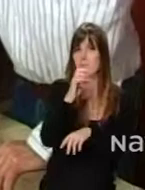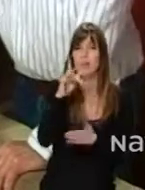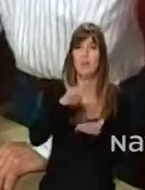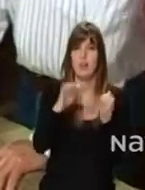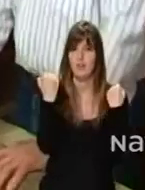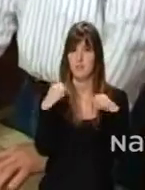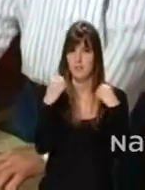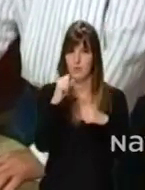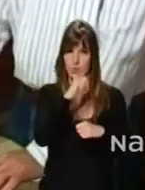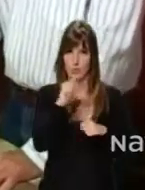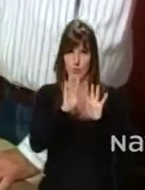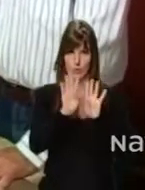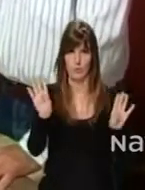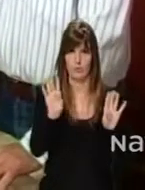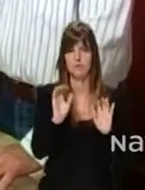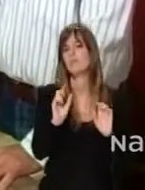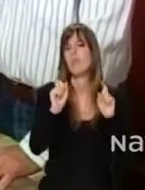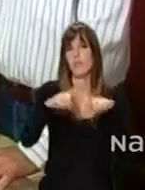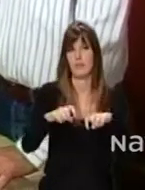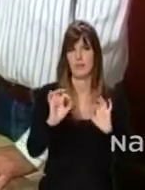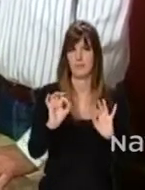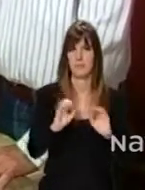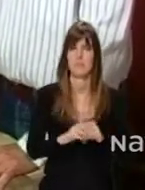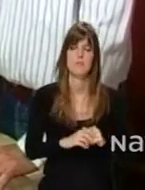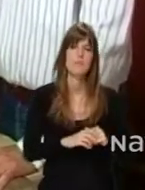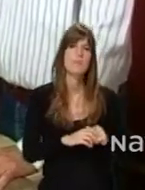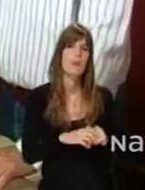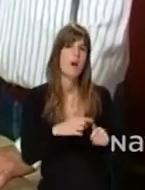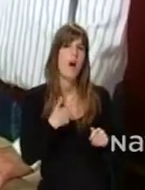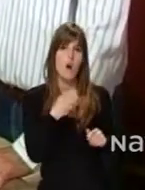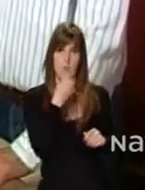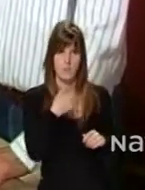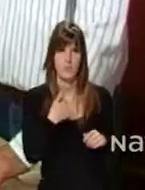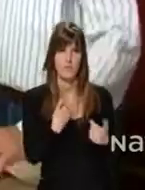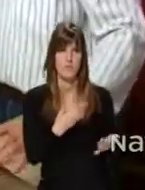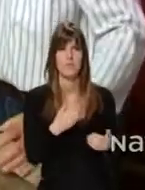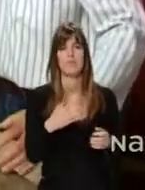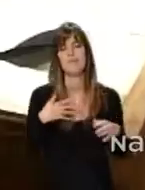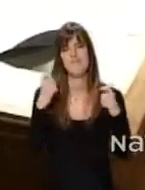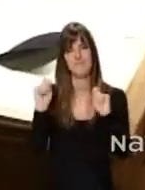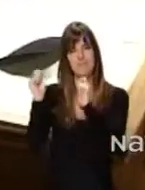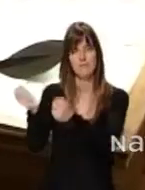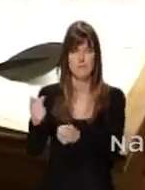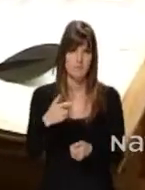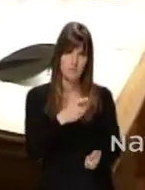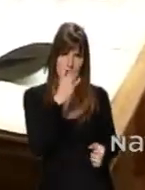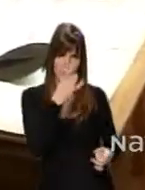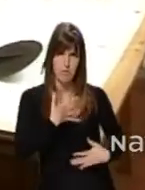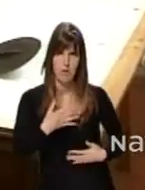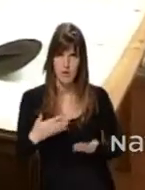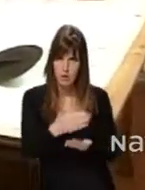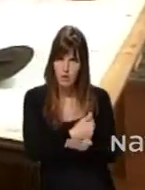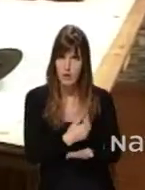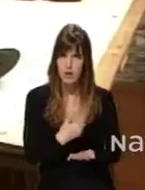ensayar, ¿eh? Que luego tenemos ese del coro. Tienes que ir a ensayar, yo también. ¿Eh? Ah, y me dejáis aquí a recoger todo